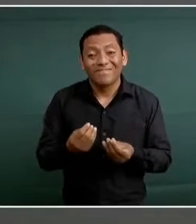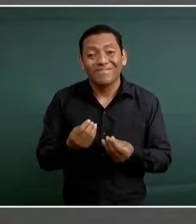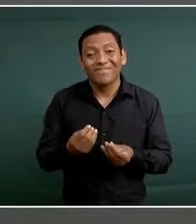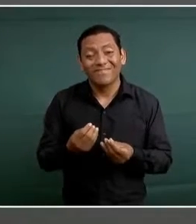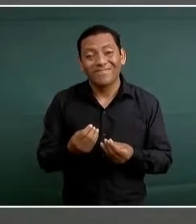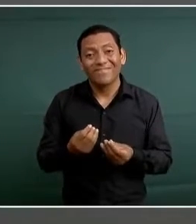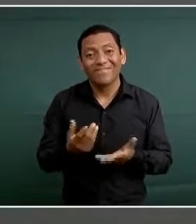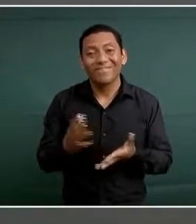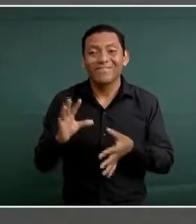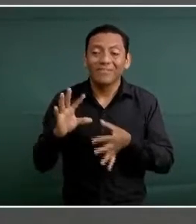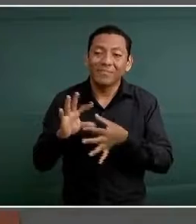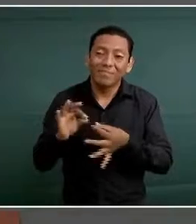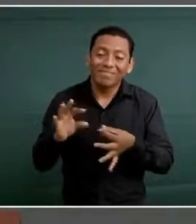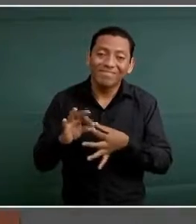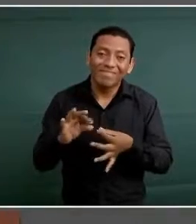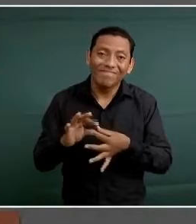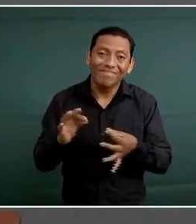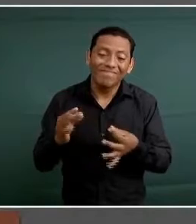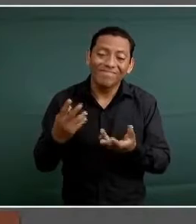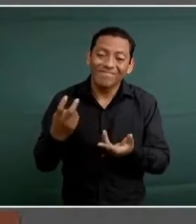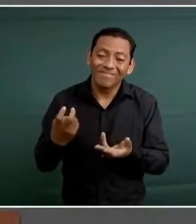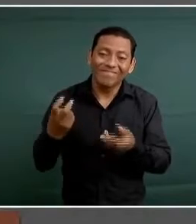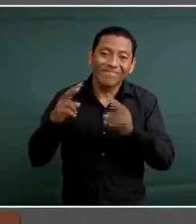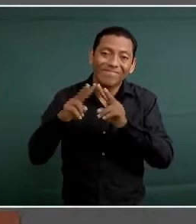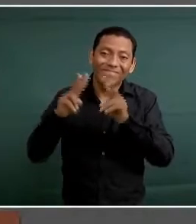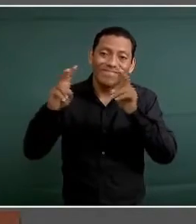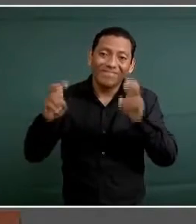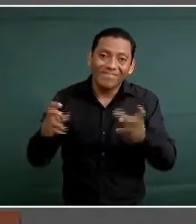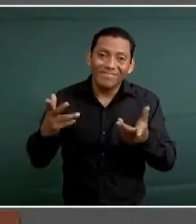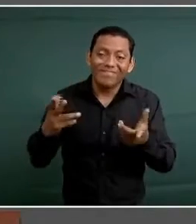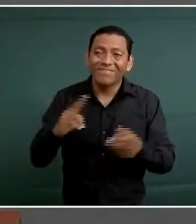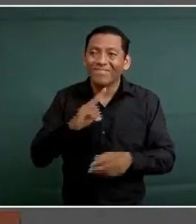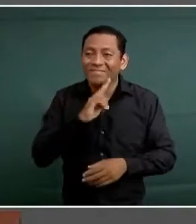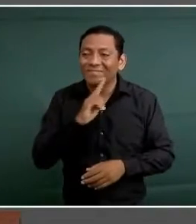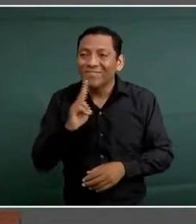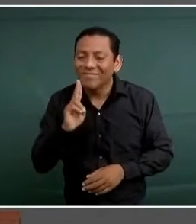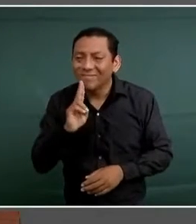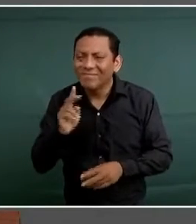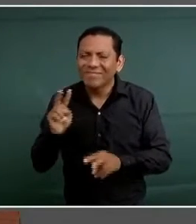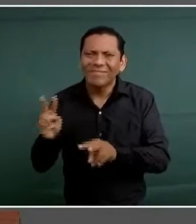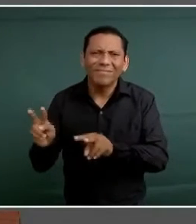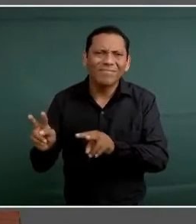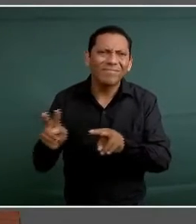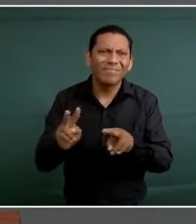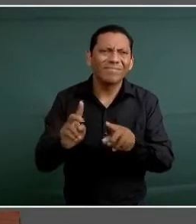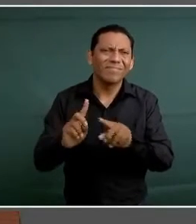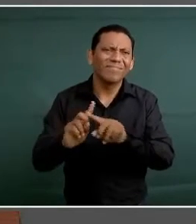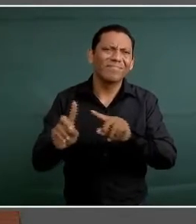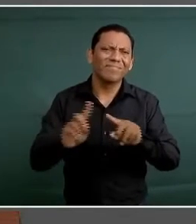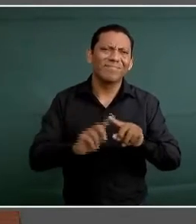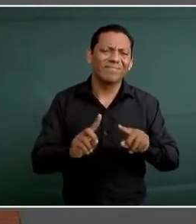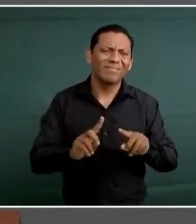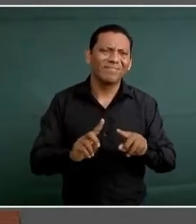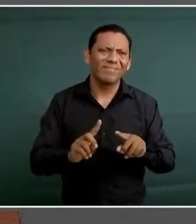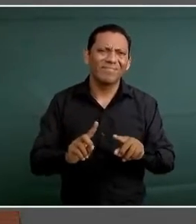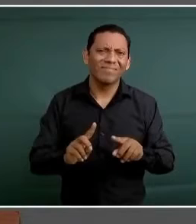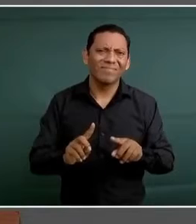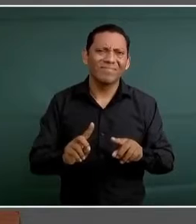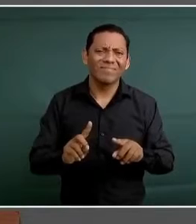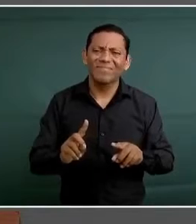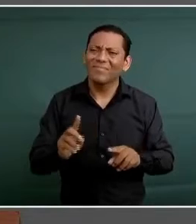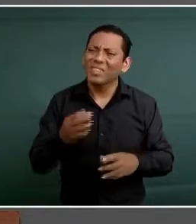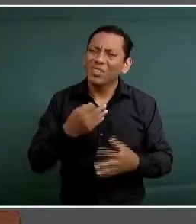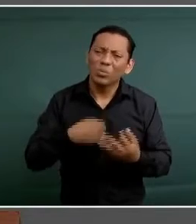de estos temas recibiendo estas noticias para cualquiera